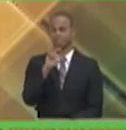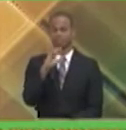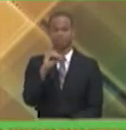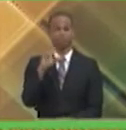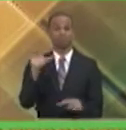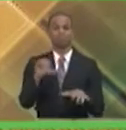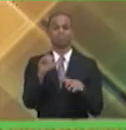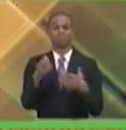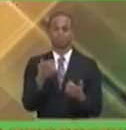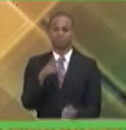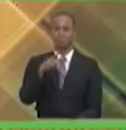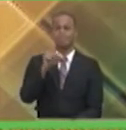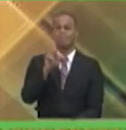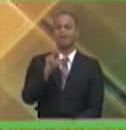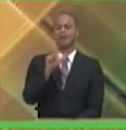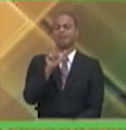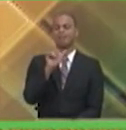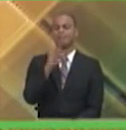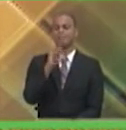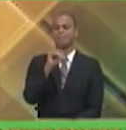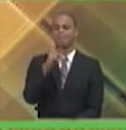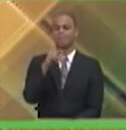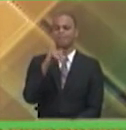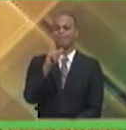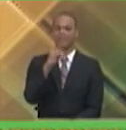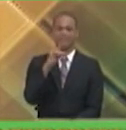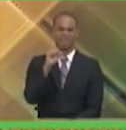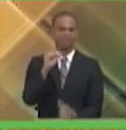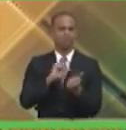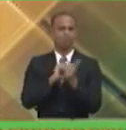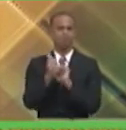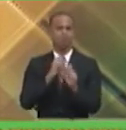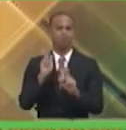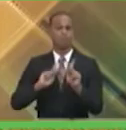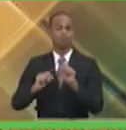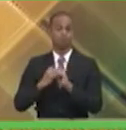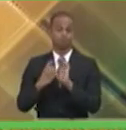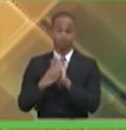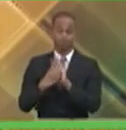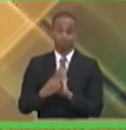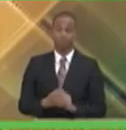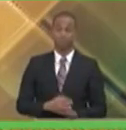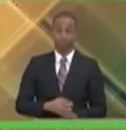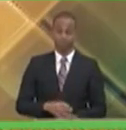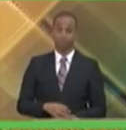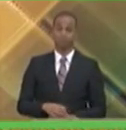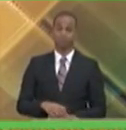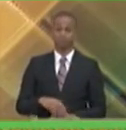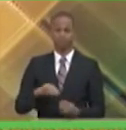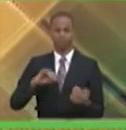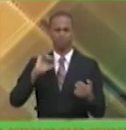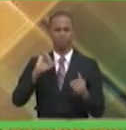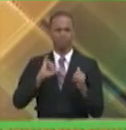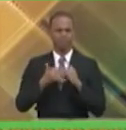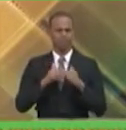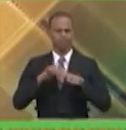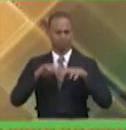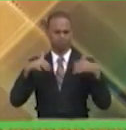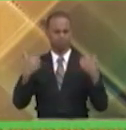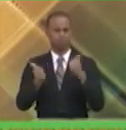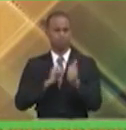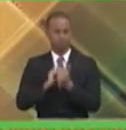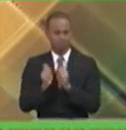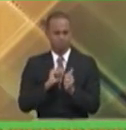las Paralimpiadas. Las Paralimpiadas, es decir, los Juegos Olímpicos,